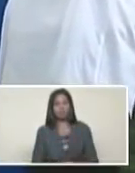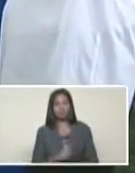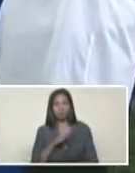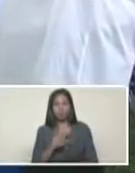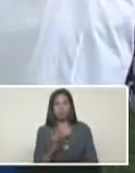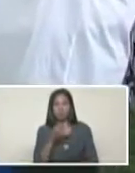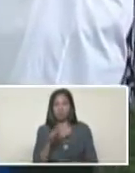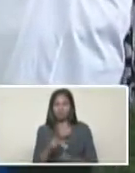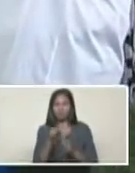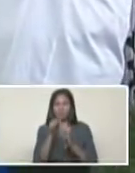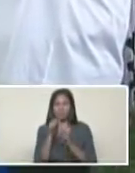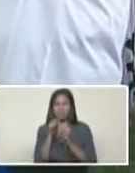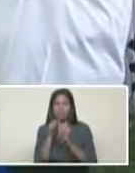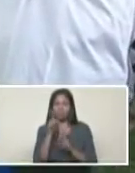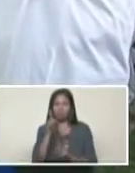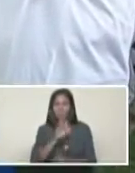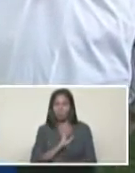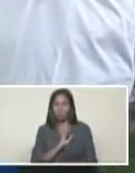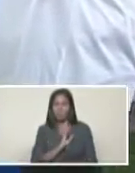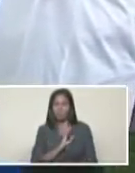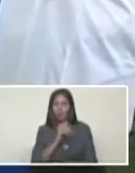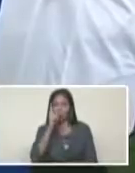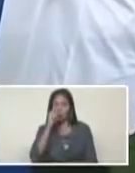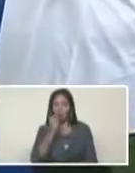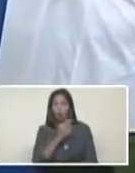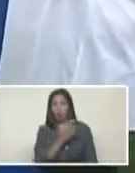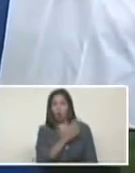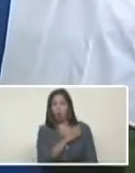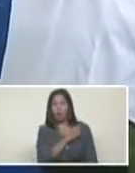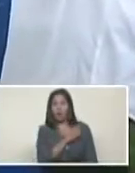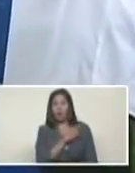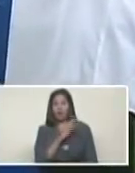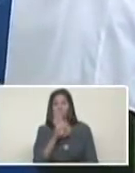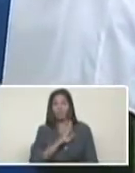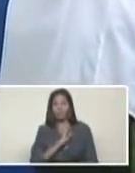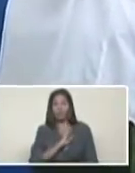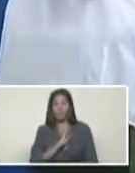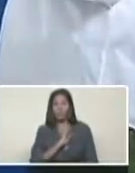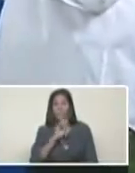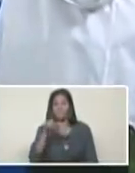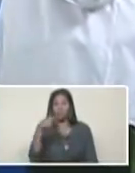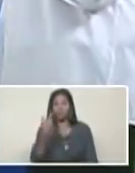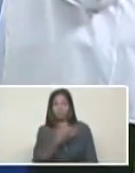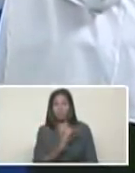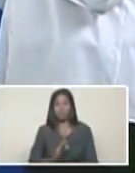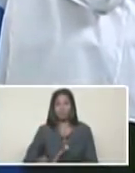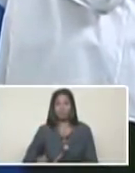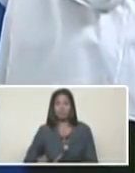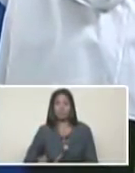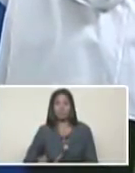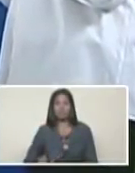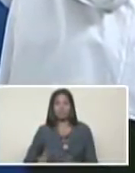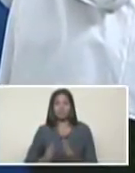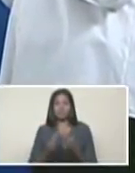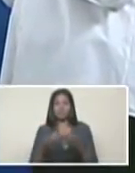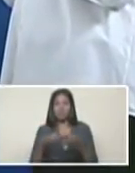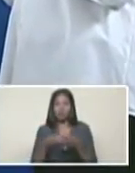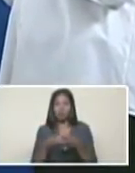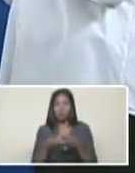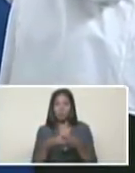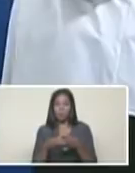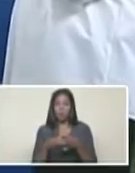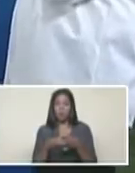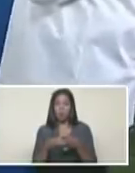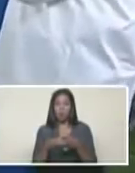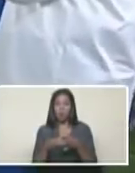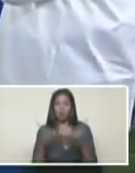especial, coronel, ministro de la presidencia y próximo presidente de la Corporación de